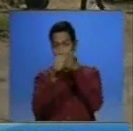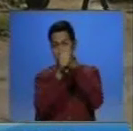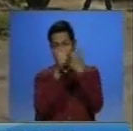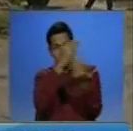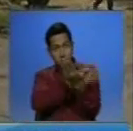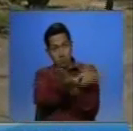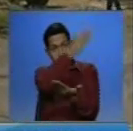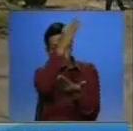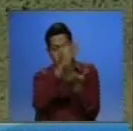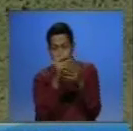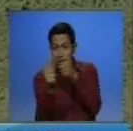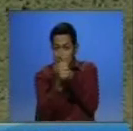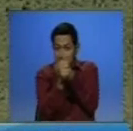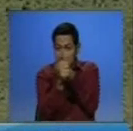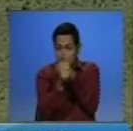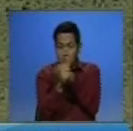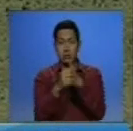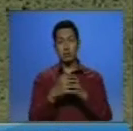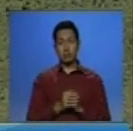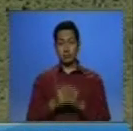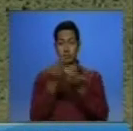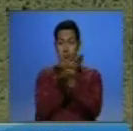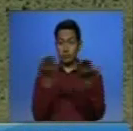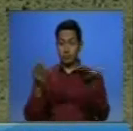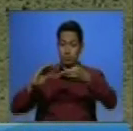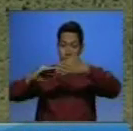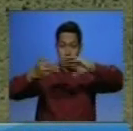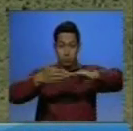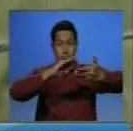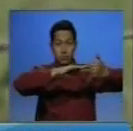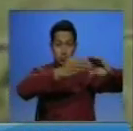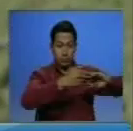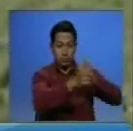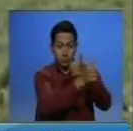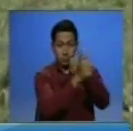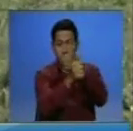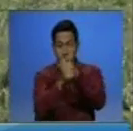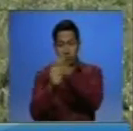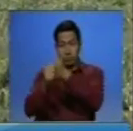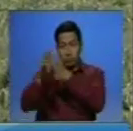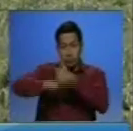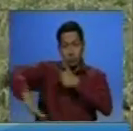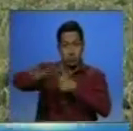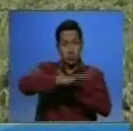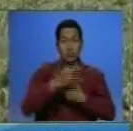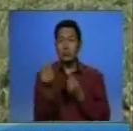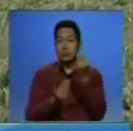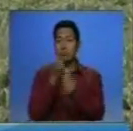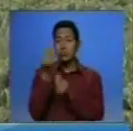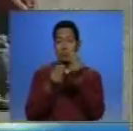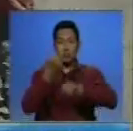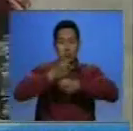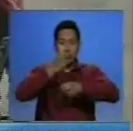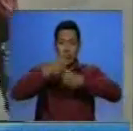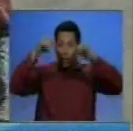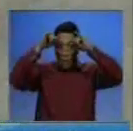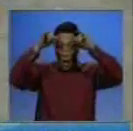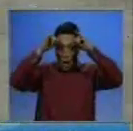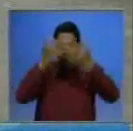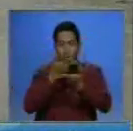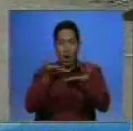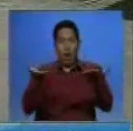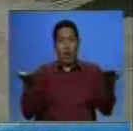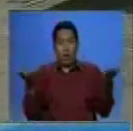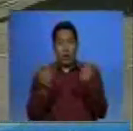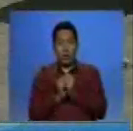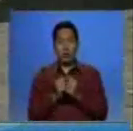volcán Cotopaxi. Las poblaciones del Valle de Cutuchi en su mayoría se dedican a la actividad ganadera y precisamente las